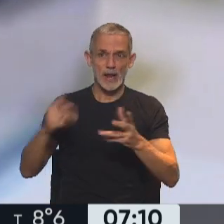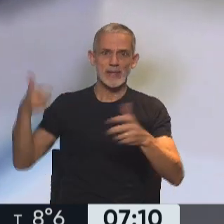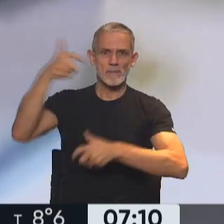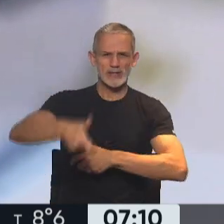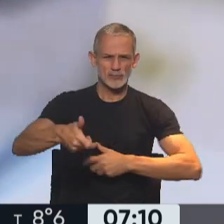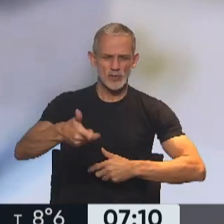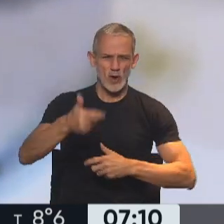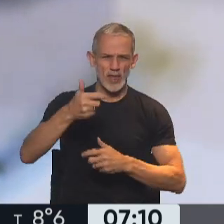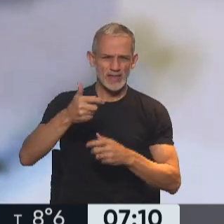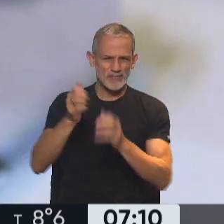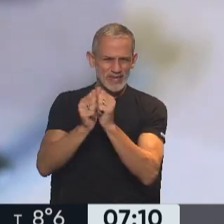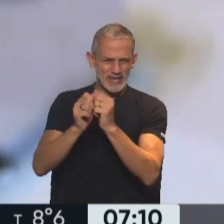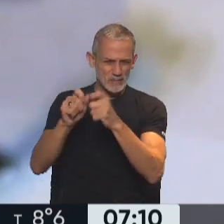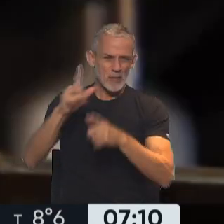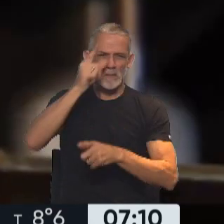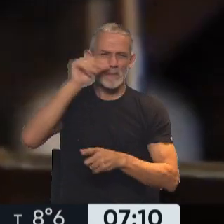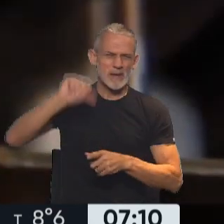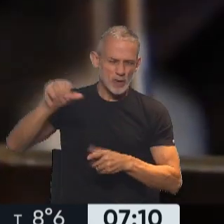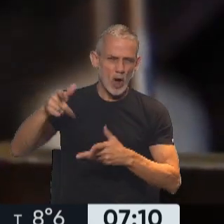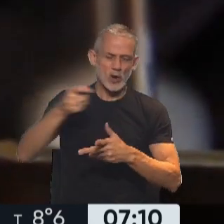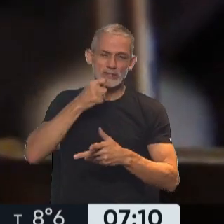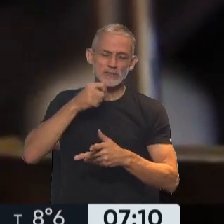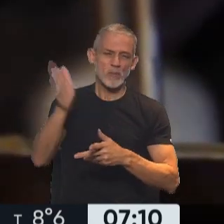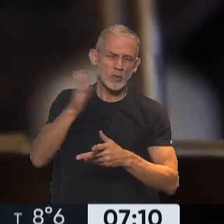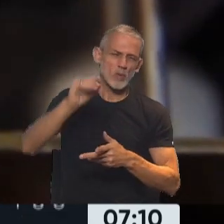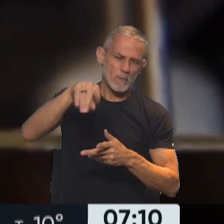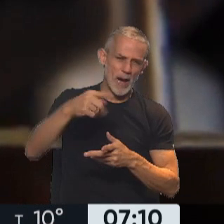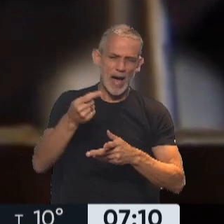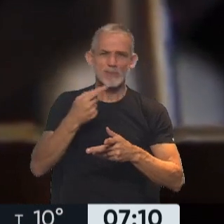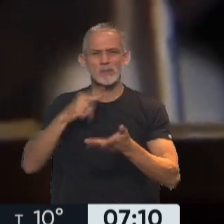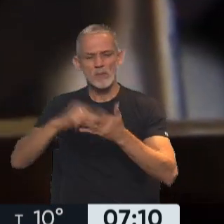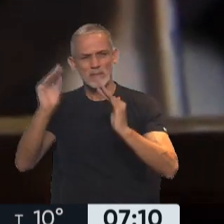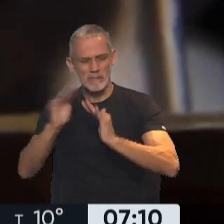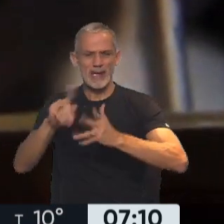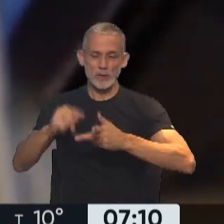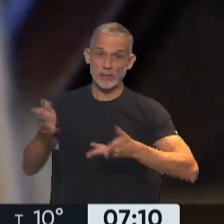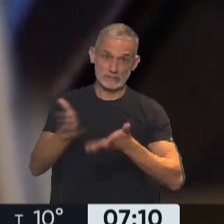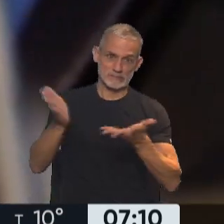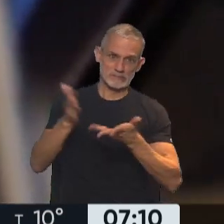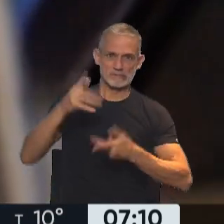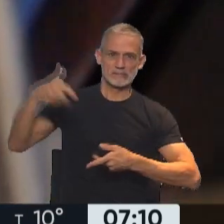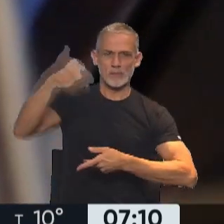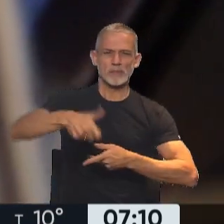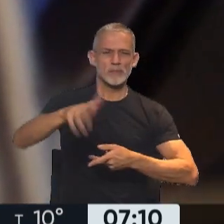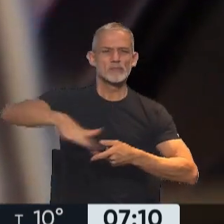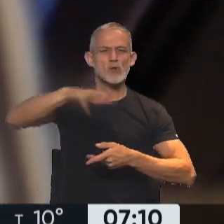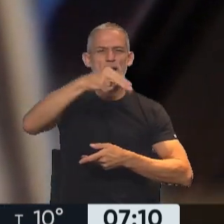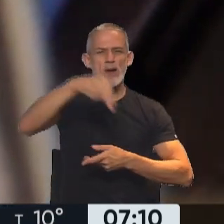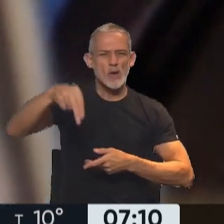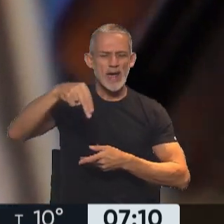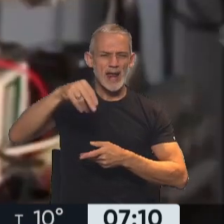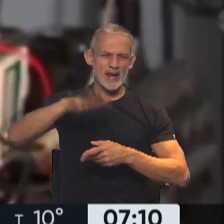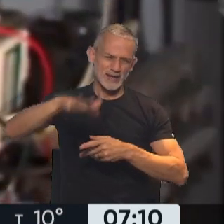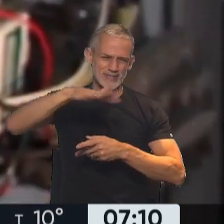inversiones de las petroleras, viste que les da acceso si producen más, para intentar fomentar las inversiones en Vaca Muerta. Pero lo que